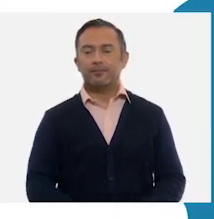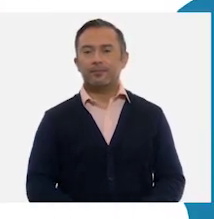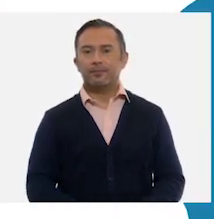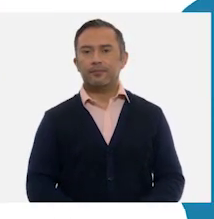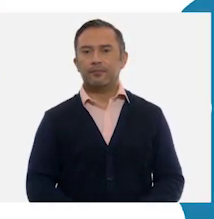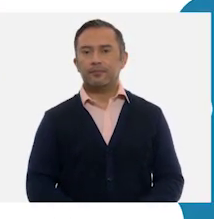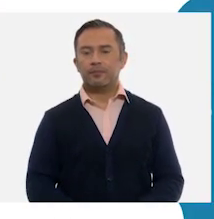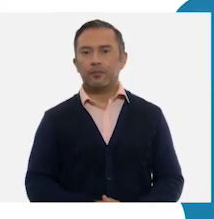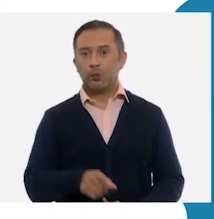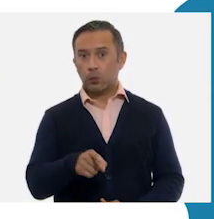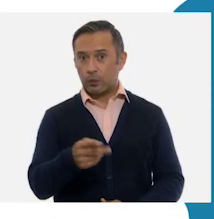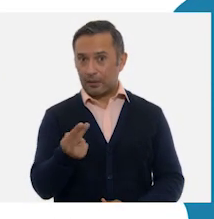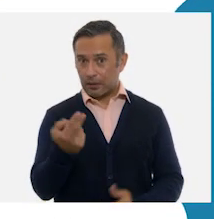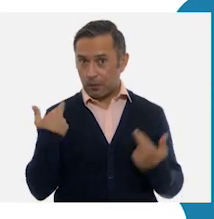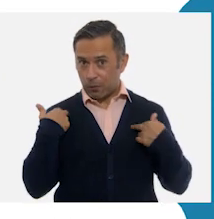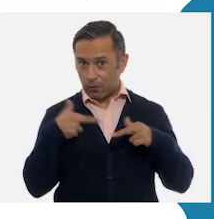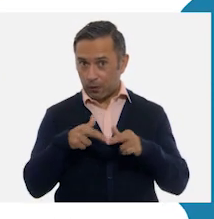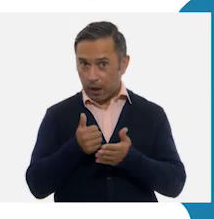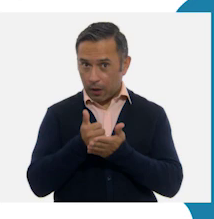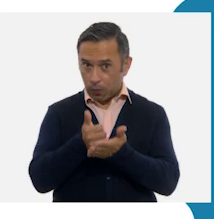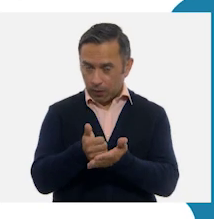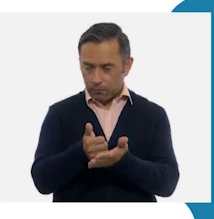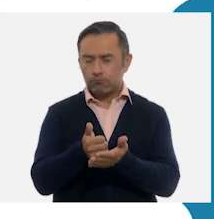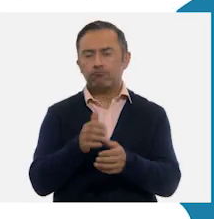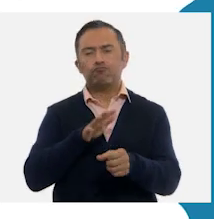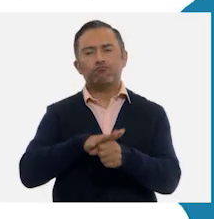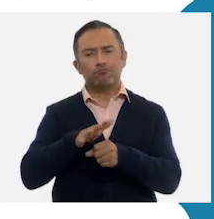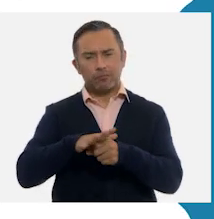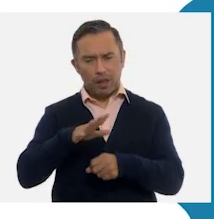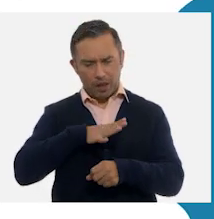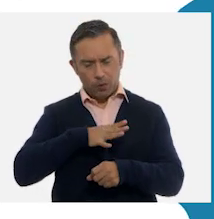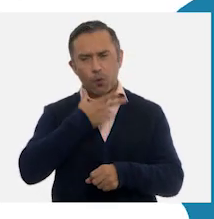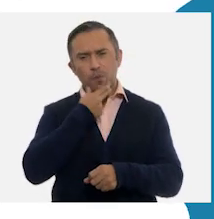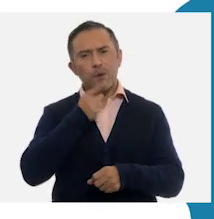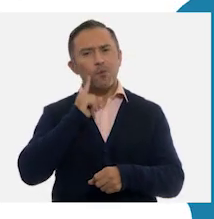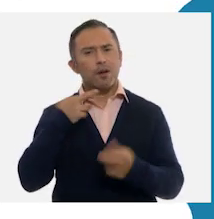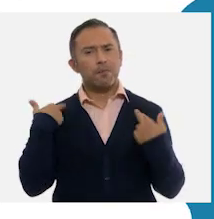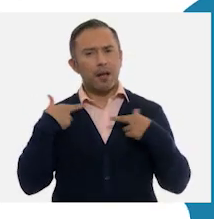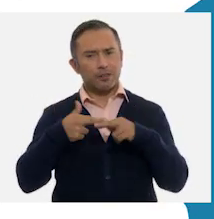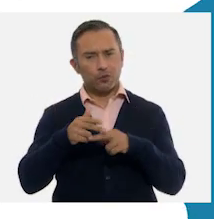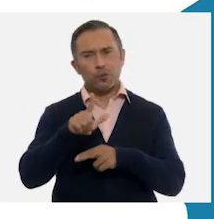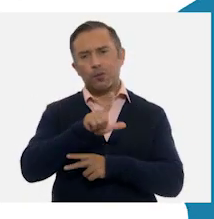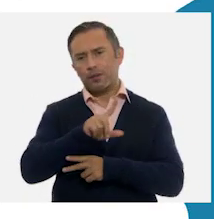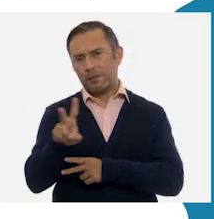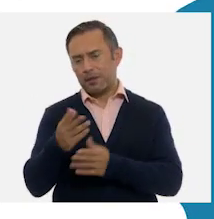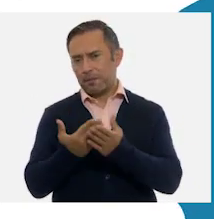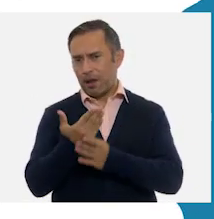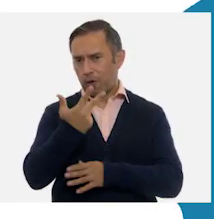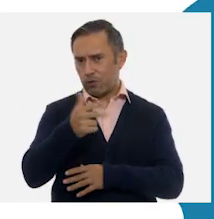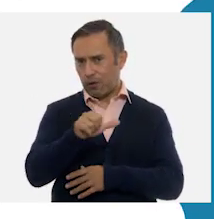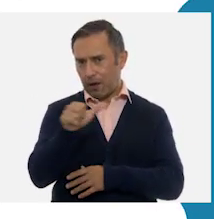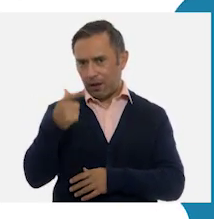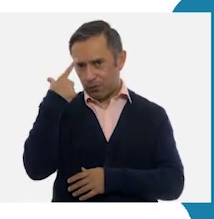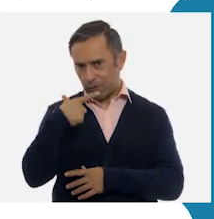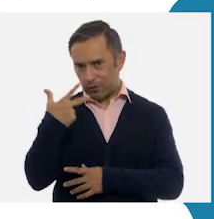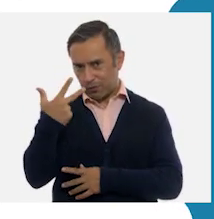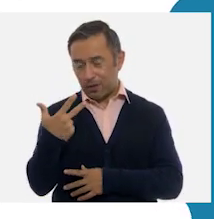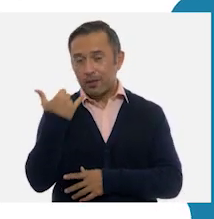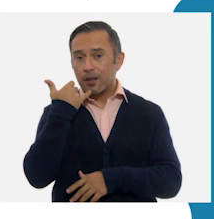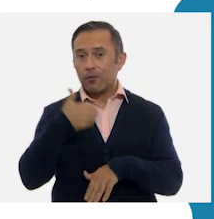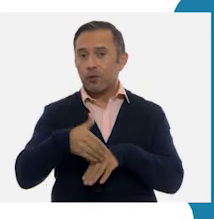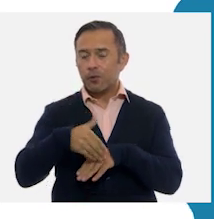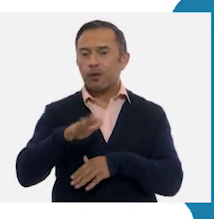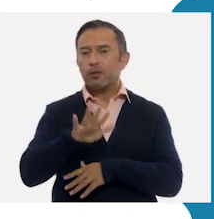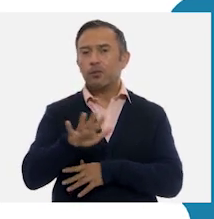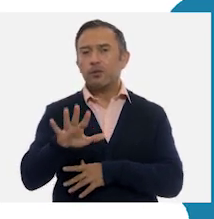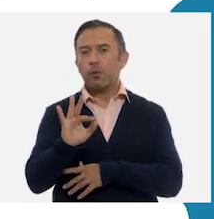Para apoyo pedagógico, hay maestras y maestros de lunes a viernes de 8 a 20 horas en el teléfono 55